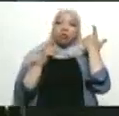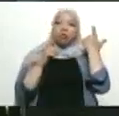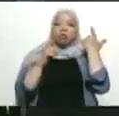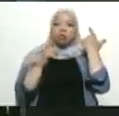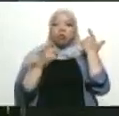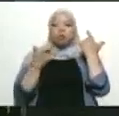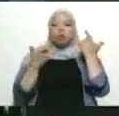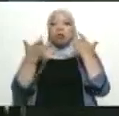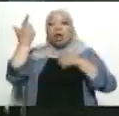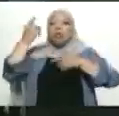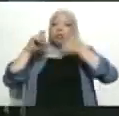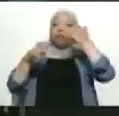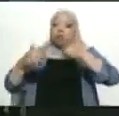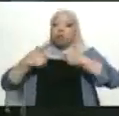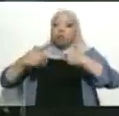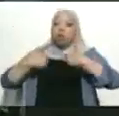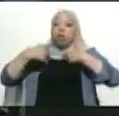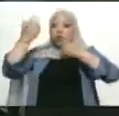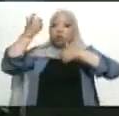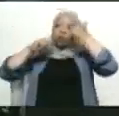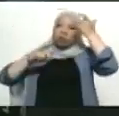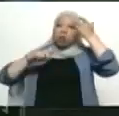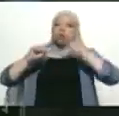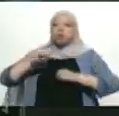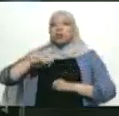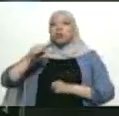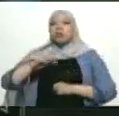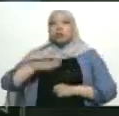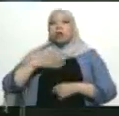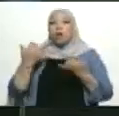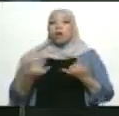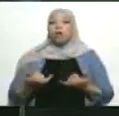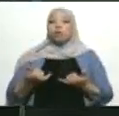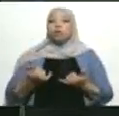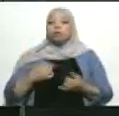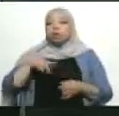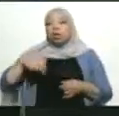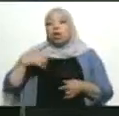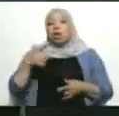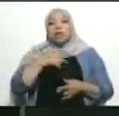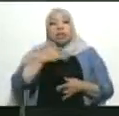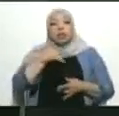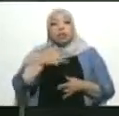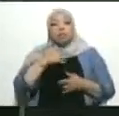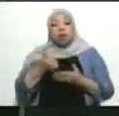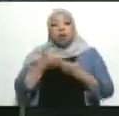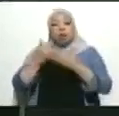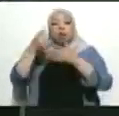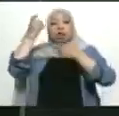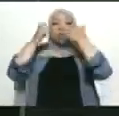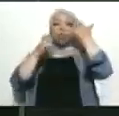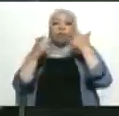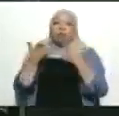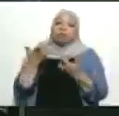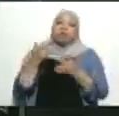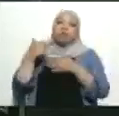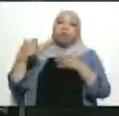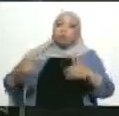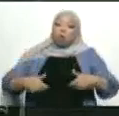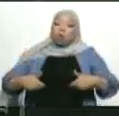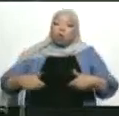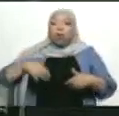Ha valido la pena el esfuerzo del comandante Chávez. Ha valido la pena. Sembró en nosotros. Ha valido la pena el esfuerzo de todo